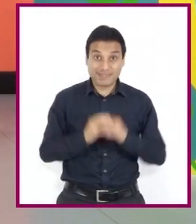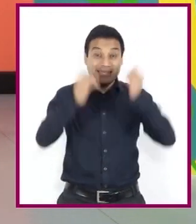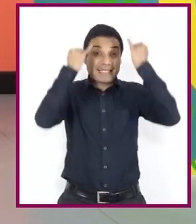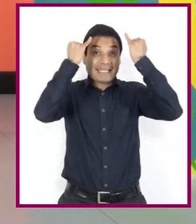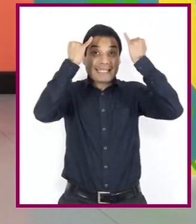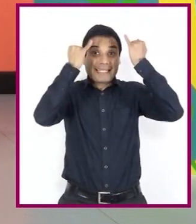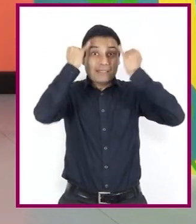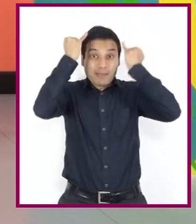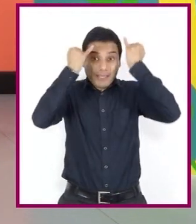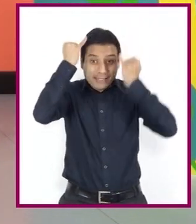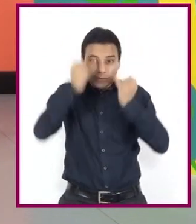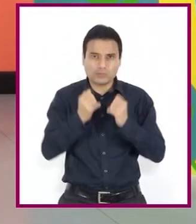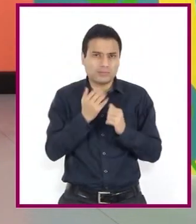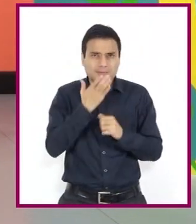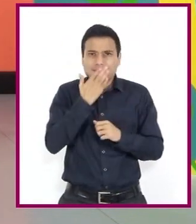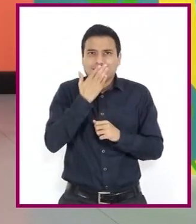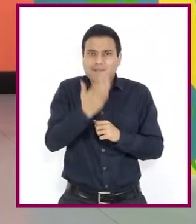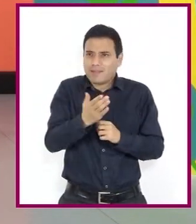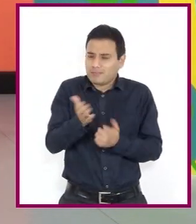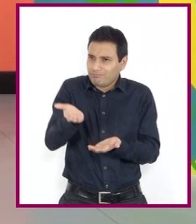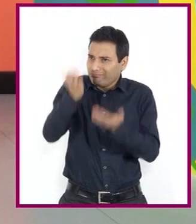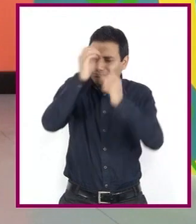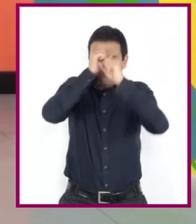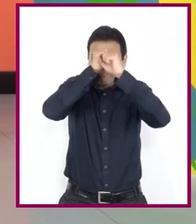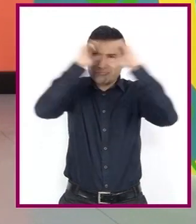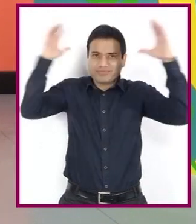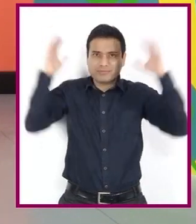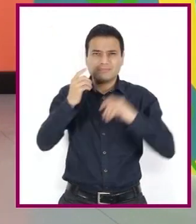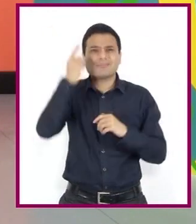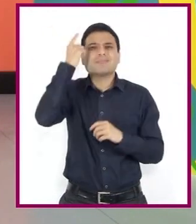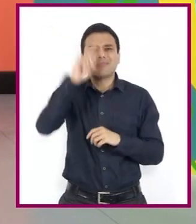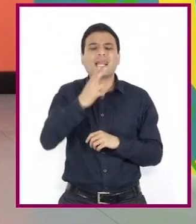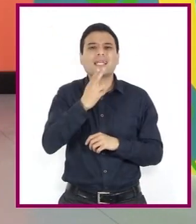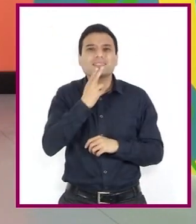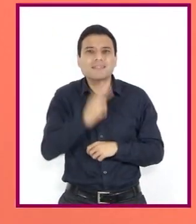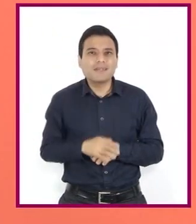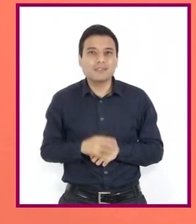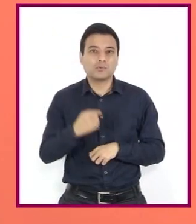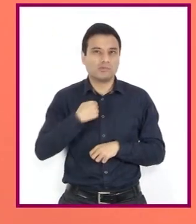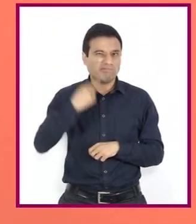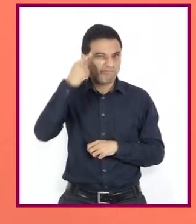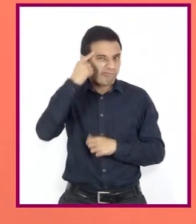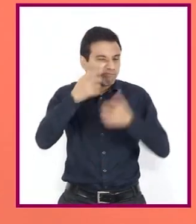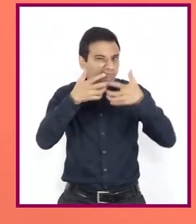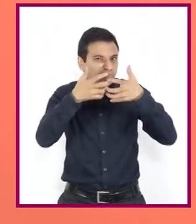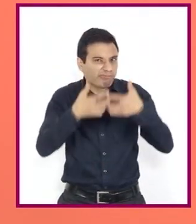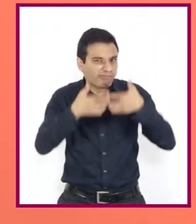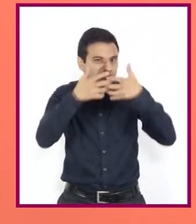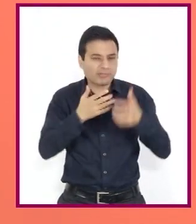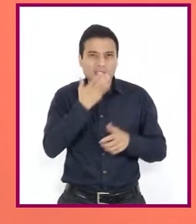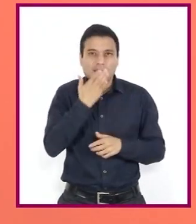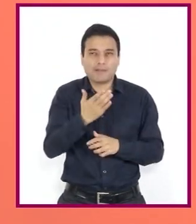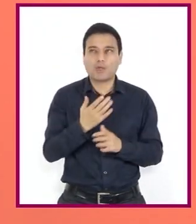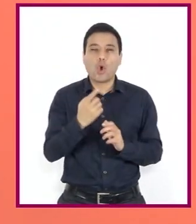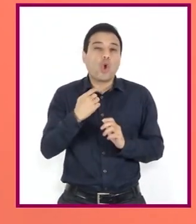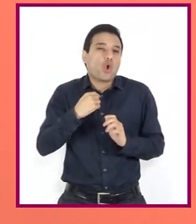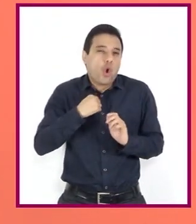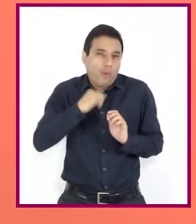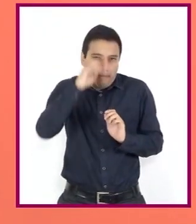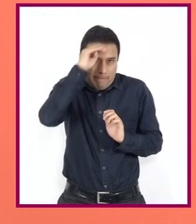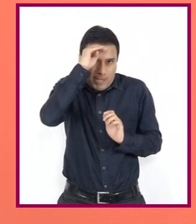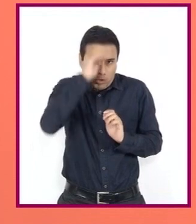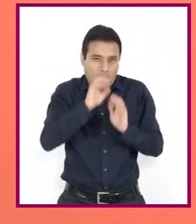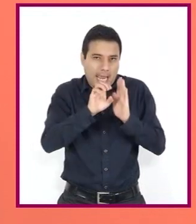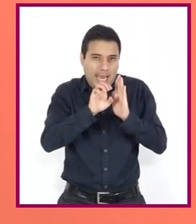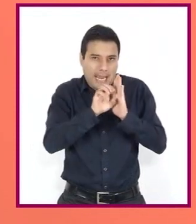imaginación no tiene límites y es fundamental para activar el pensamiento creativo. Yo me imaginaba